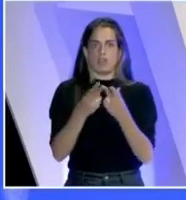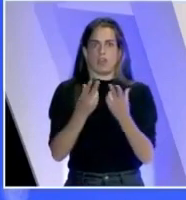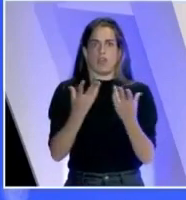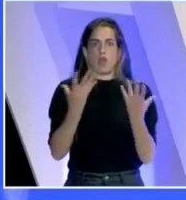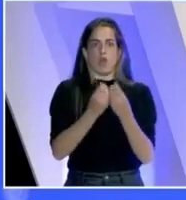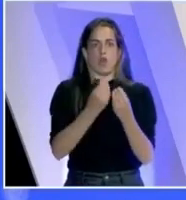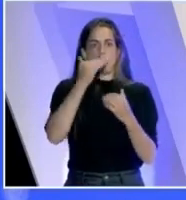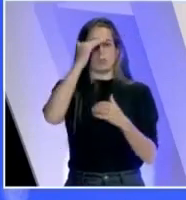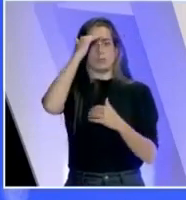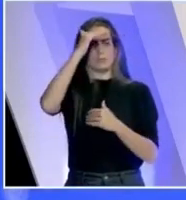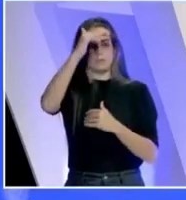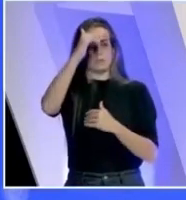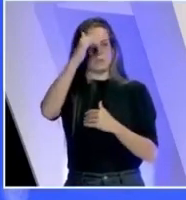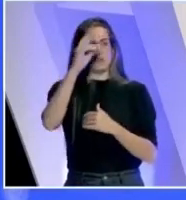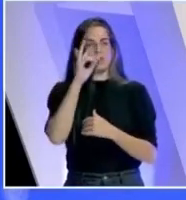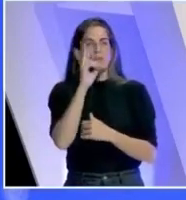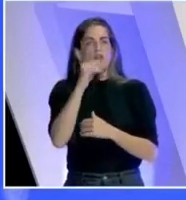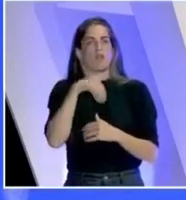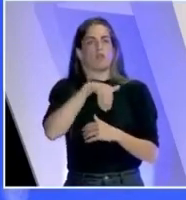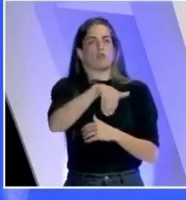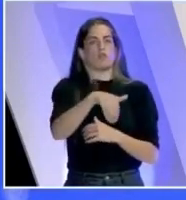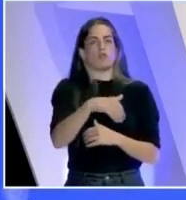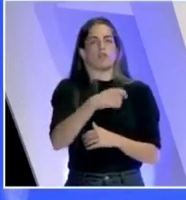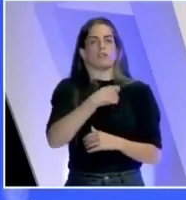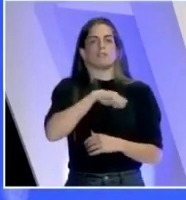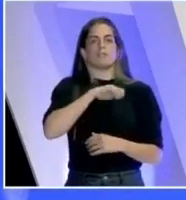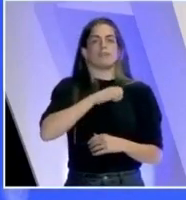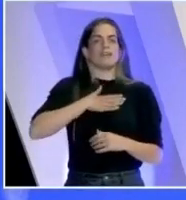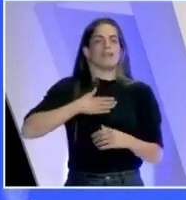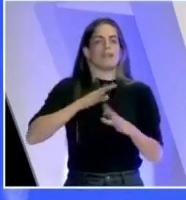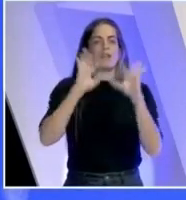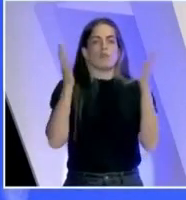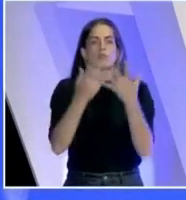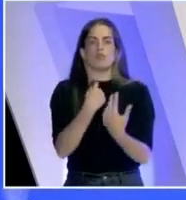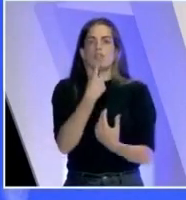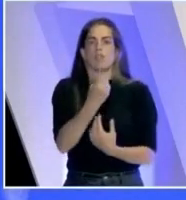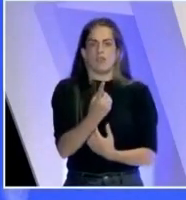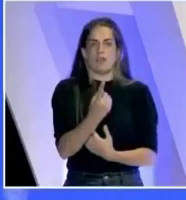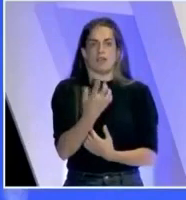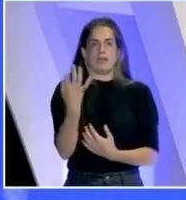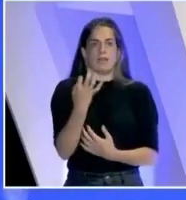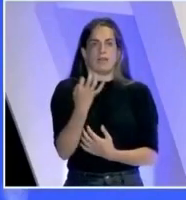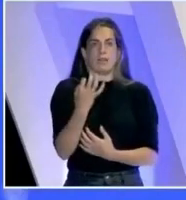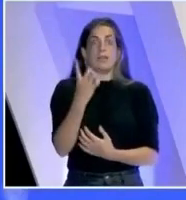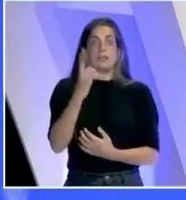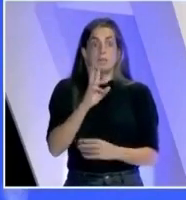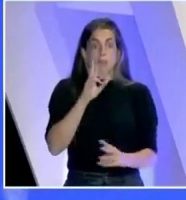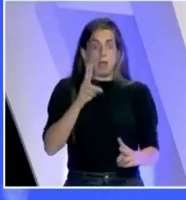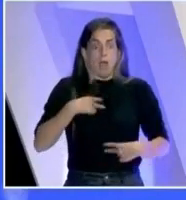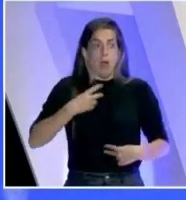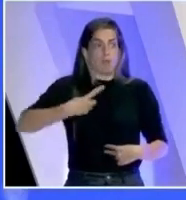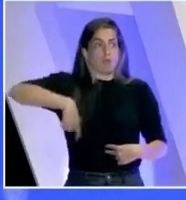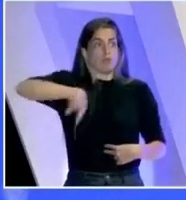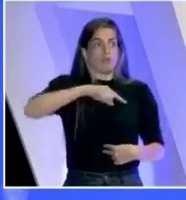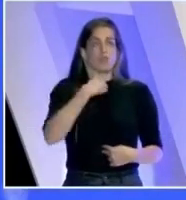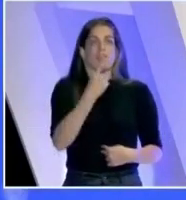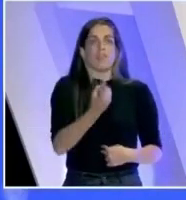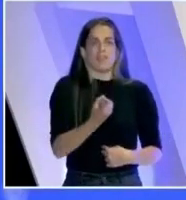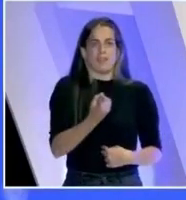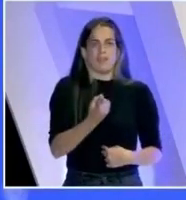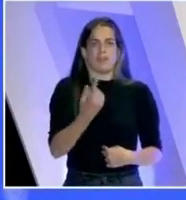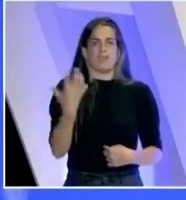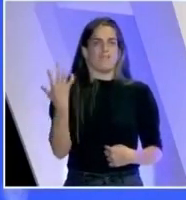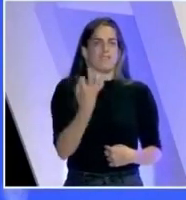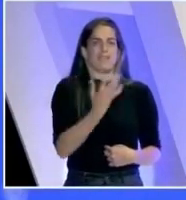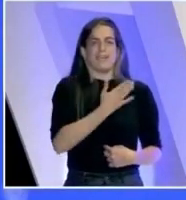perspectiva, España pretende decirle al mundo, y lo más importante, decirnos a nosotros mismos que queremos estar a la